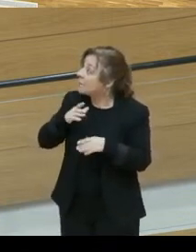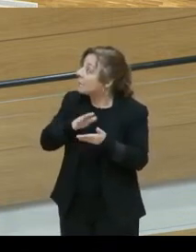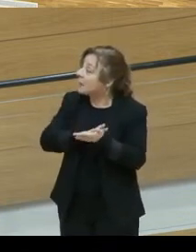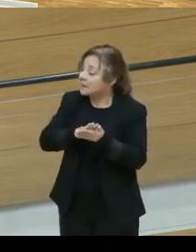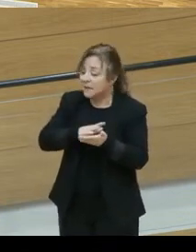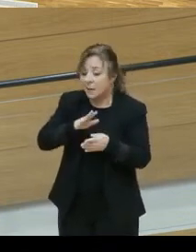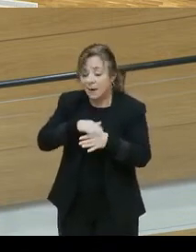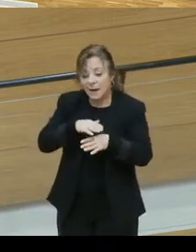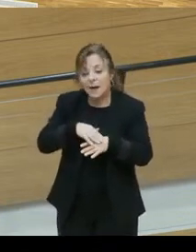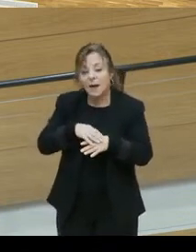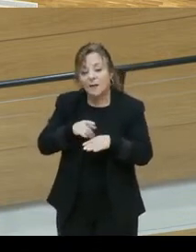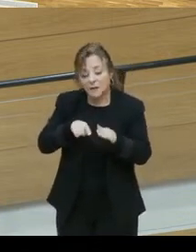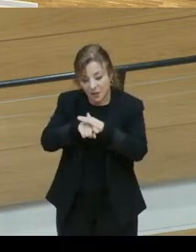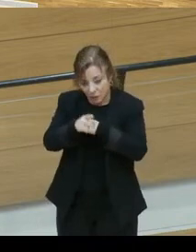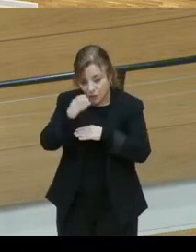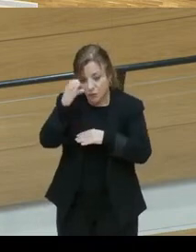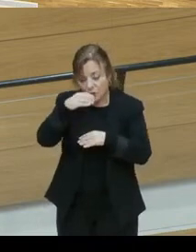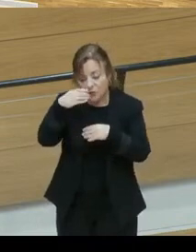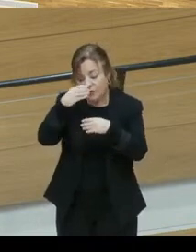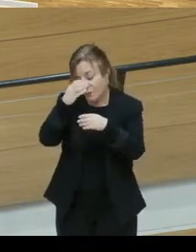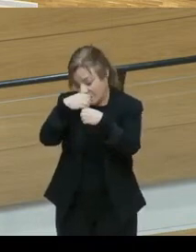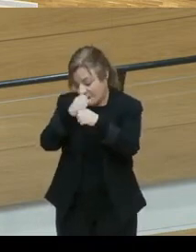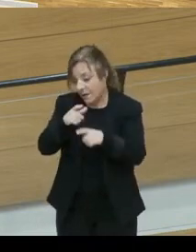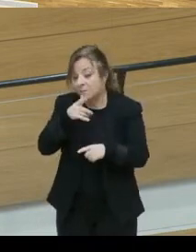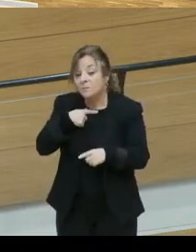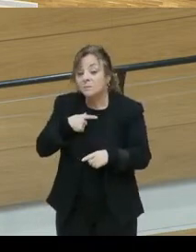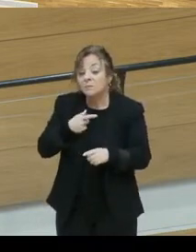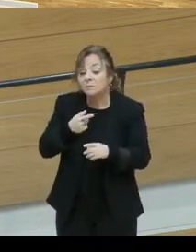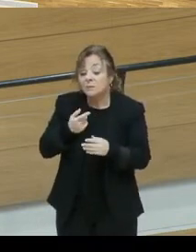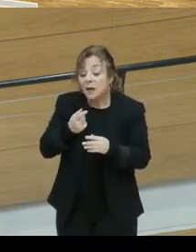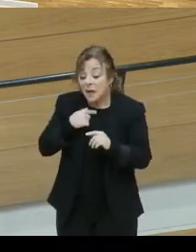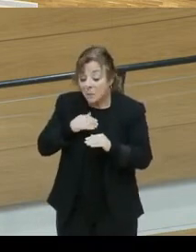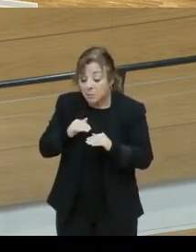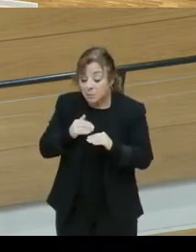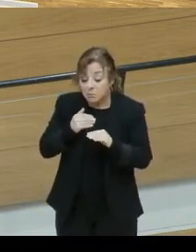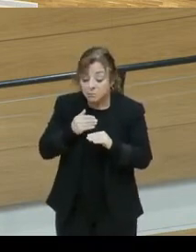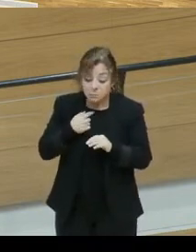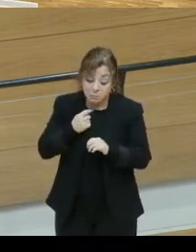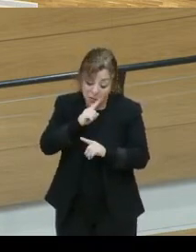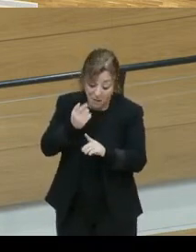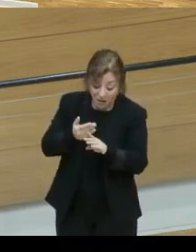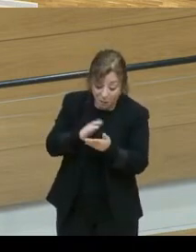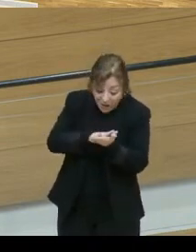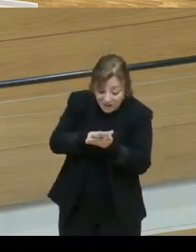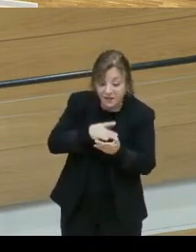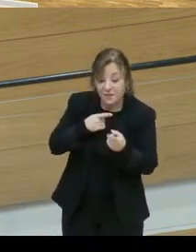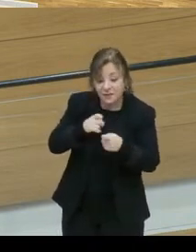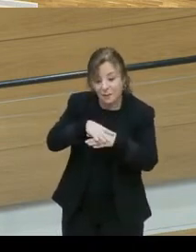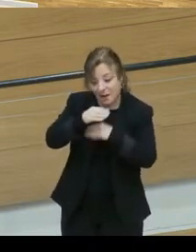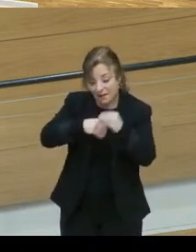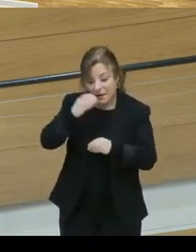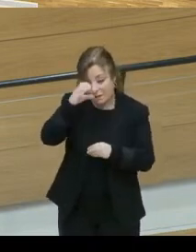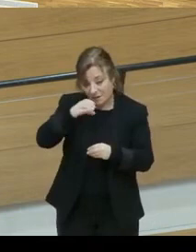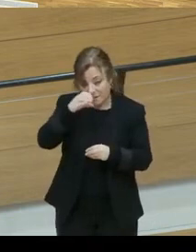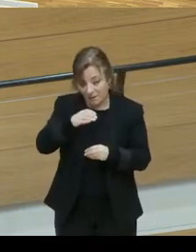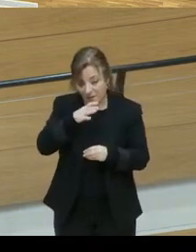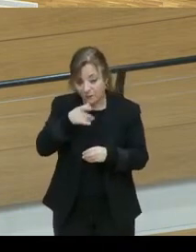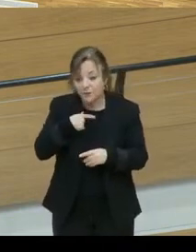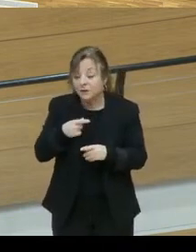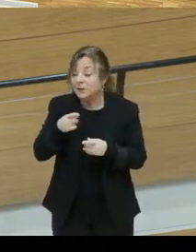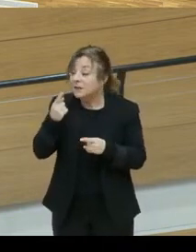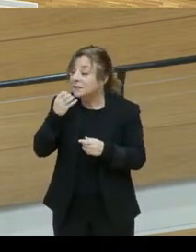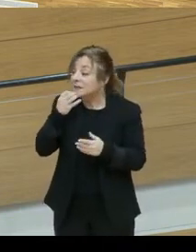la ciencia, ya que es el paso previo, es la base que se necesita para hacer ciencia aplicada, por lo que limitarla